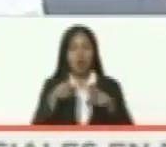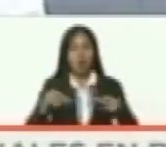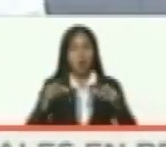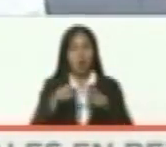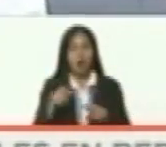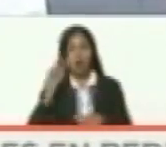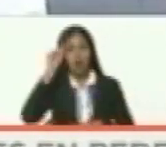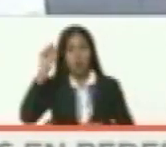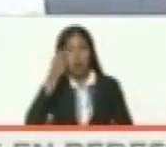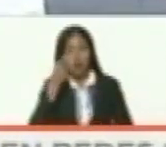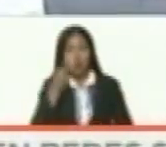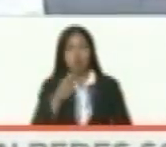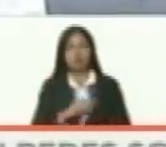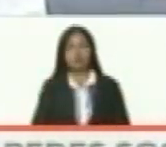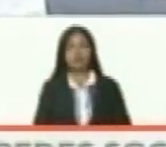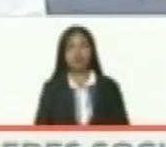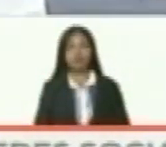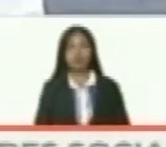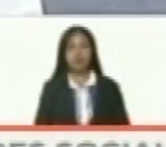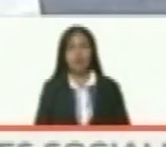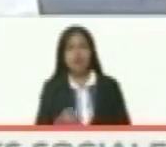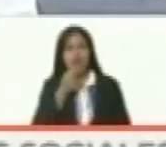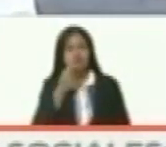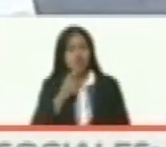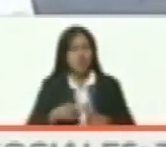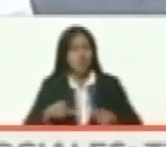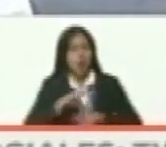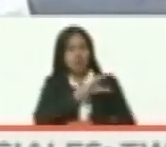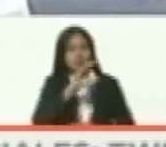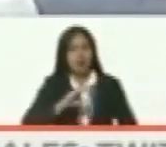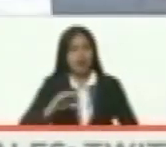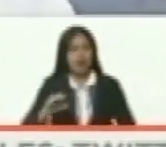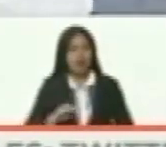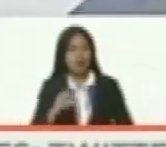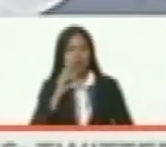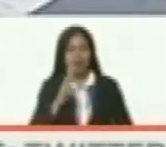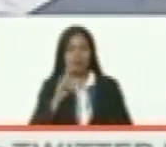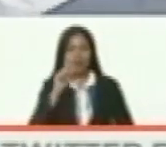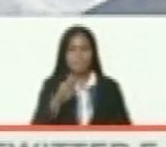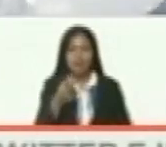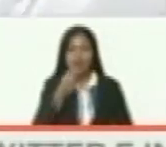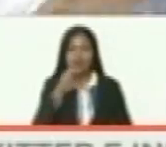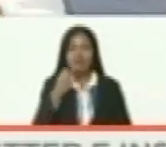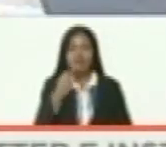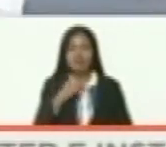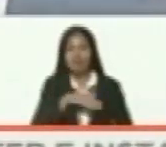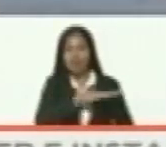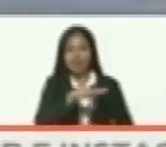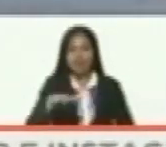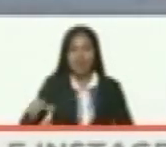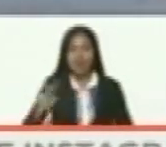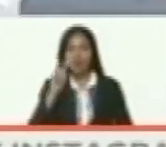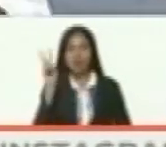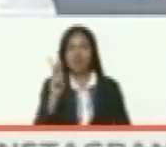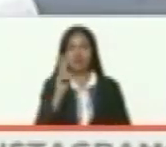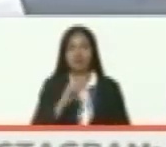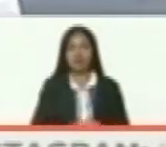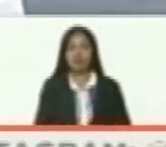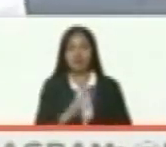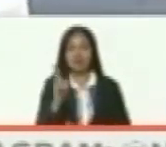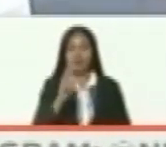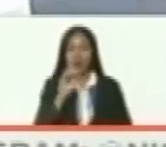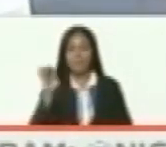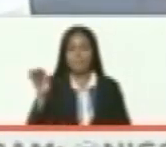Morros, apreciar las bellezas del Caribe y apreciar las bellezas del llano venezolano. Venezuela es un país